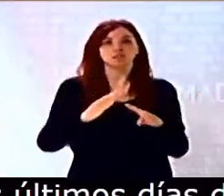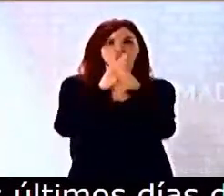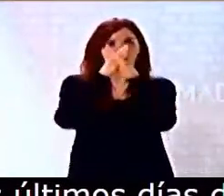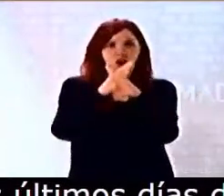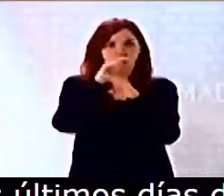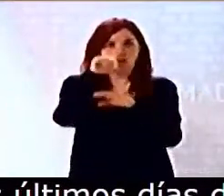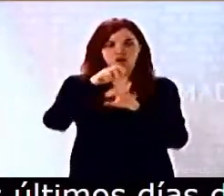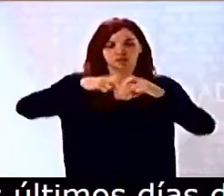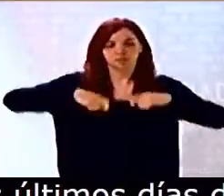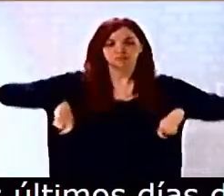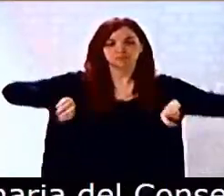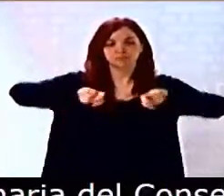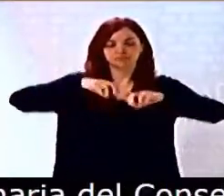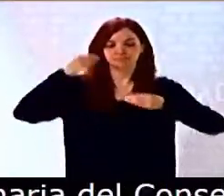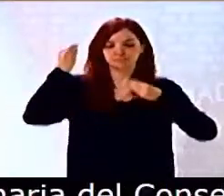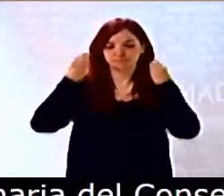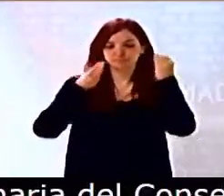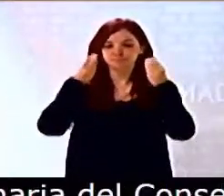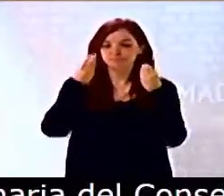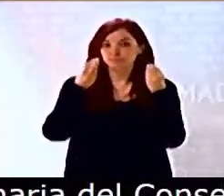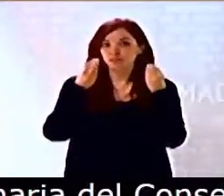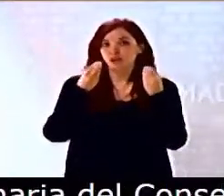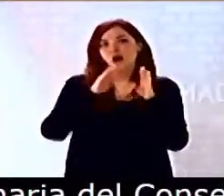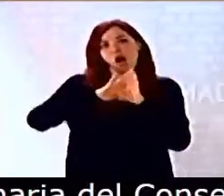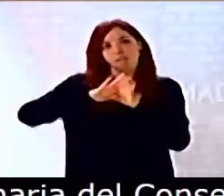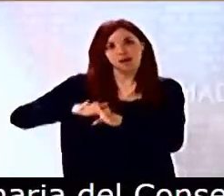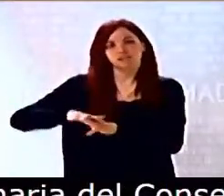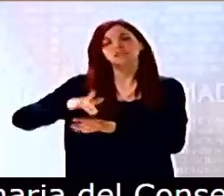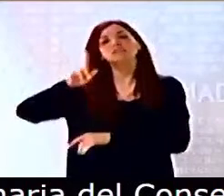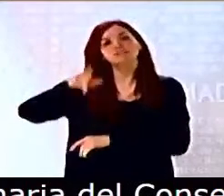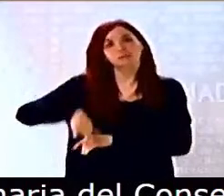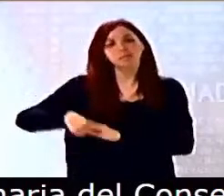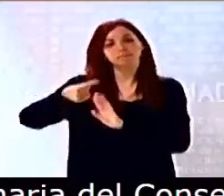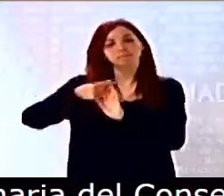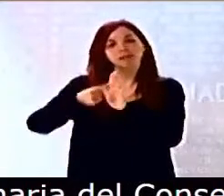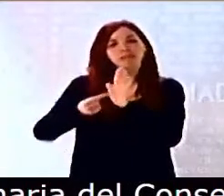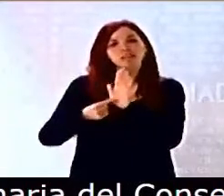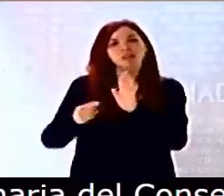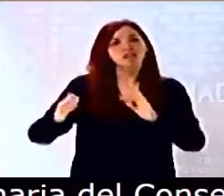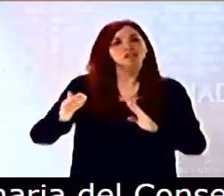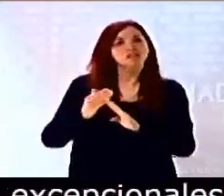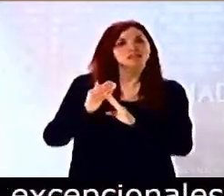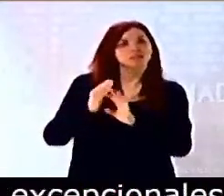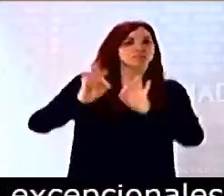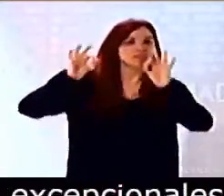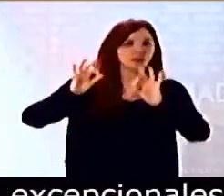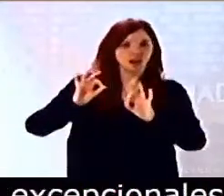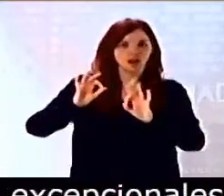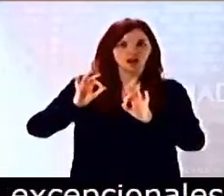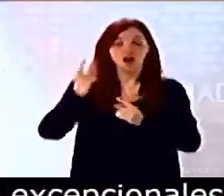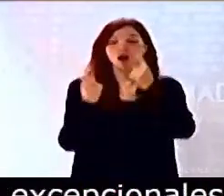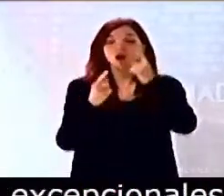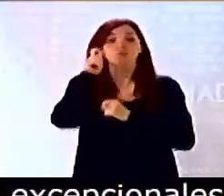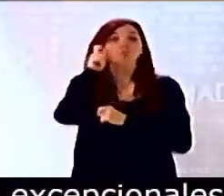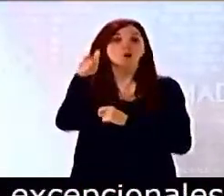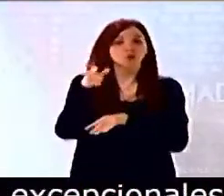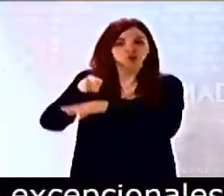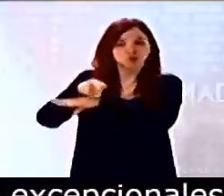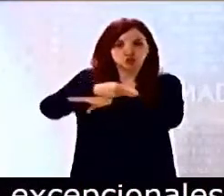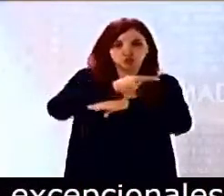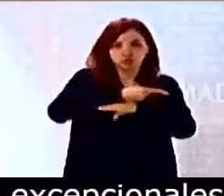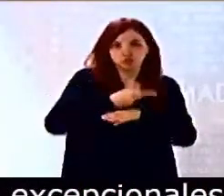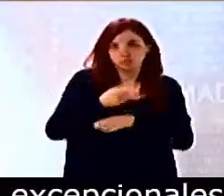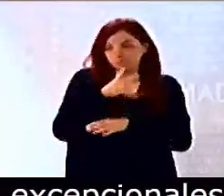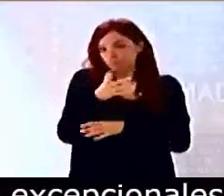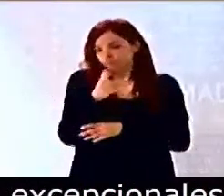de Gobierno, aparte para abordar también las medidas excepcionales que pudiésemos tomar en determinadas localidades, dadas las